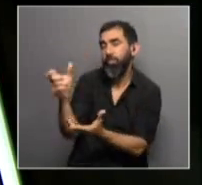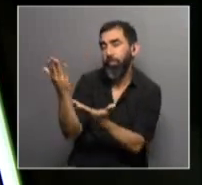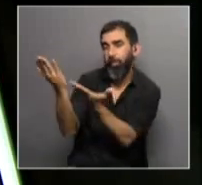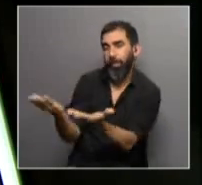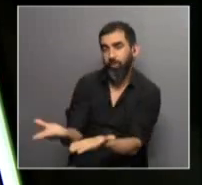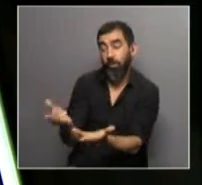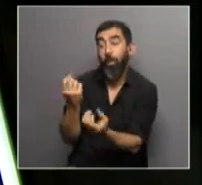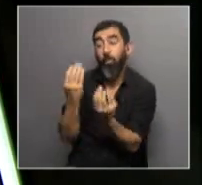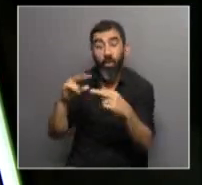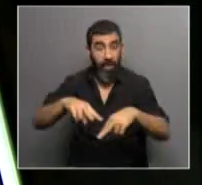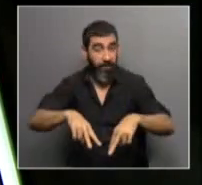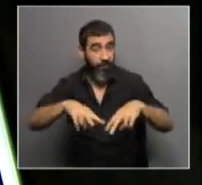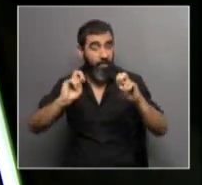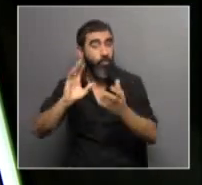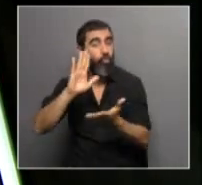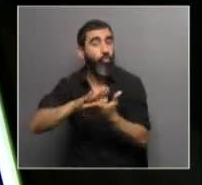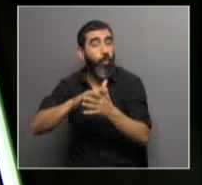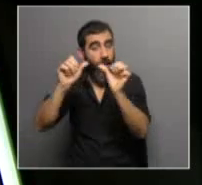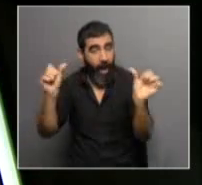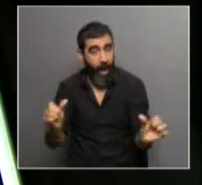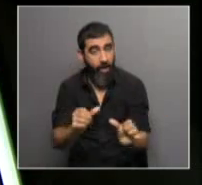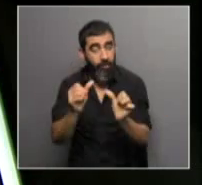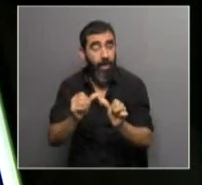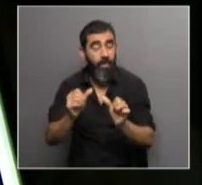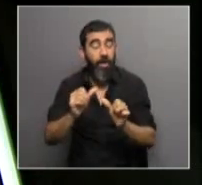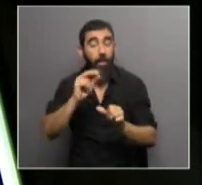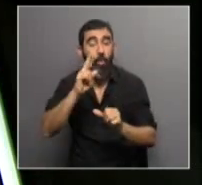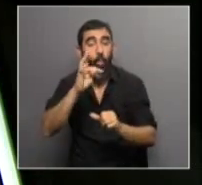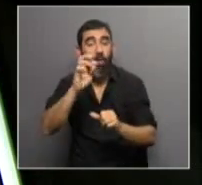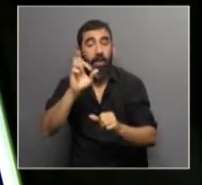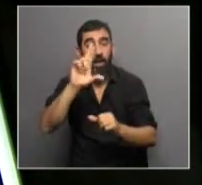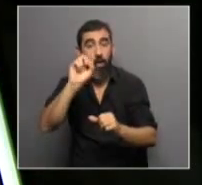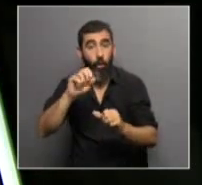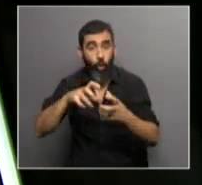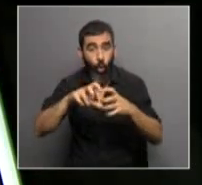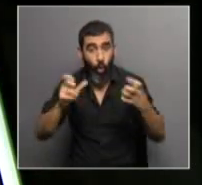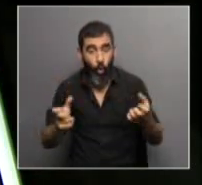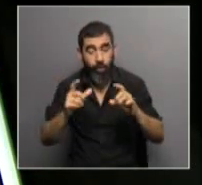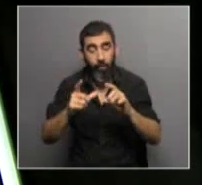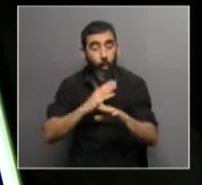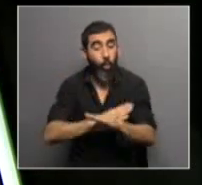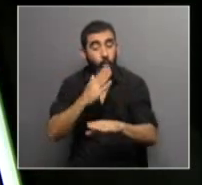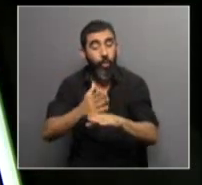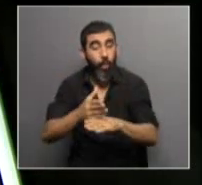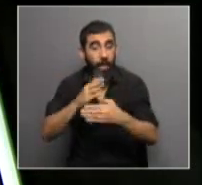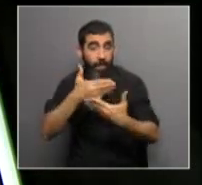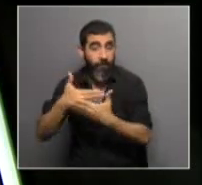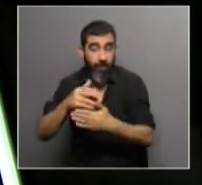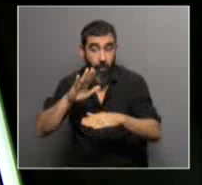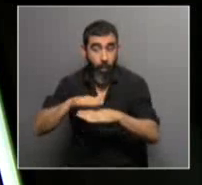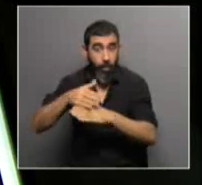investigación sobre la actividad contráctil del útero y sus efectos sobre el feto durante el trabajo de parto